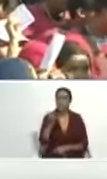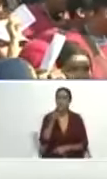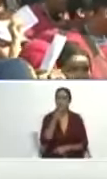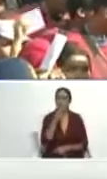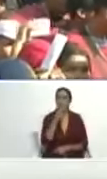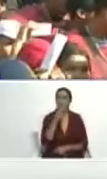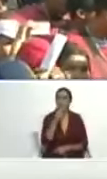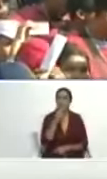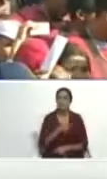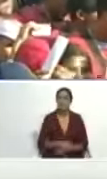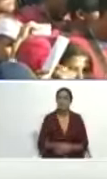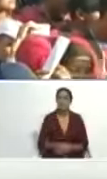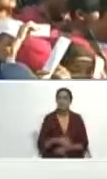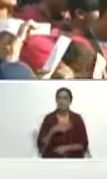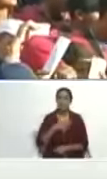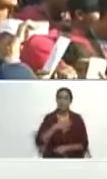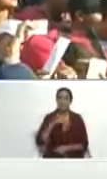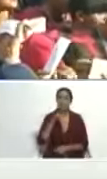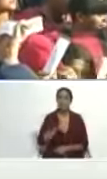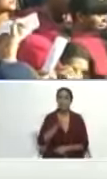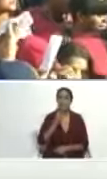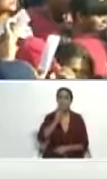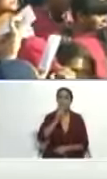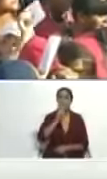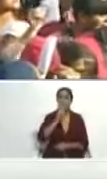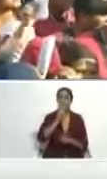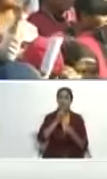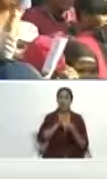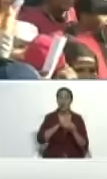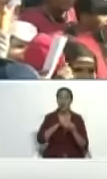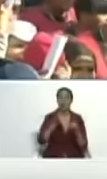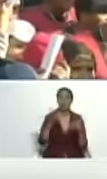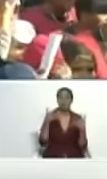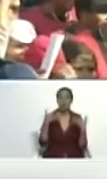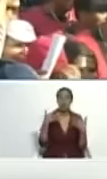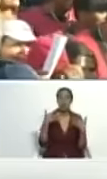bonitos! Y aquí estaba haciendo 34 grados en Coro, a esta hora debe estar haciendo